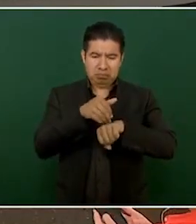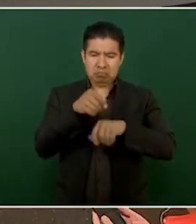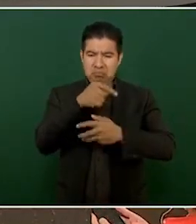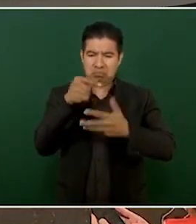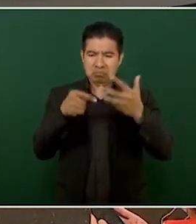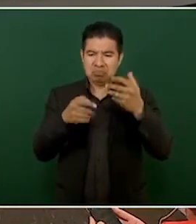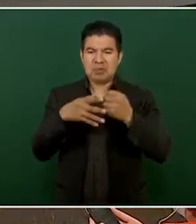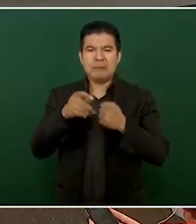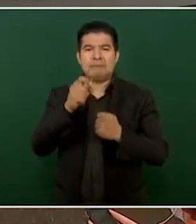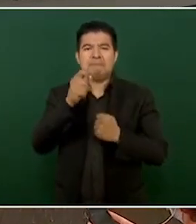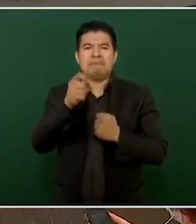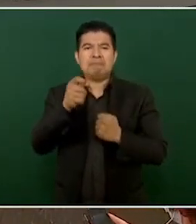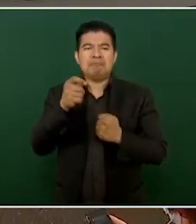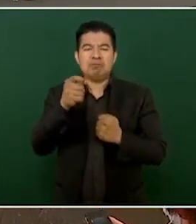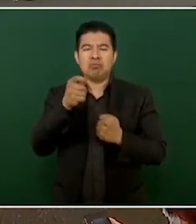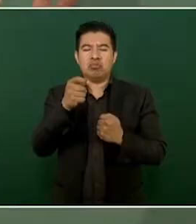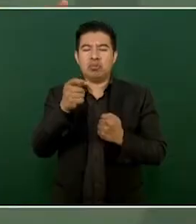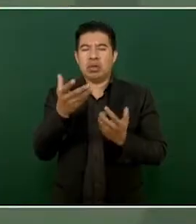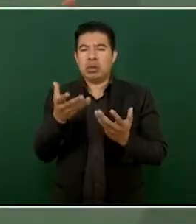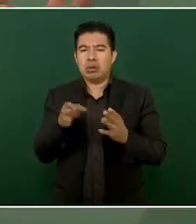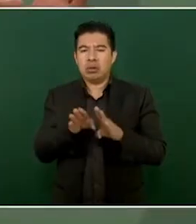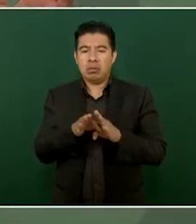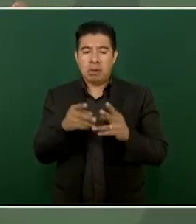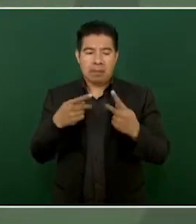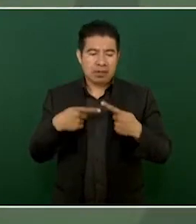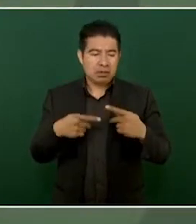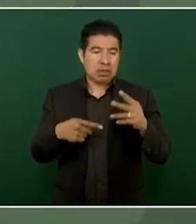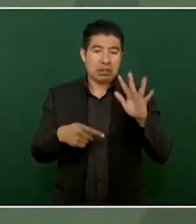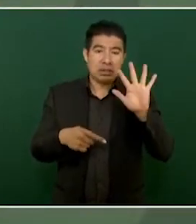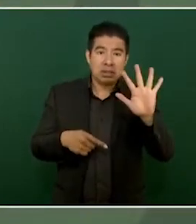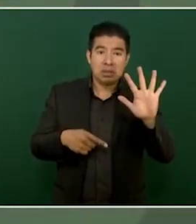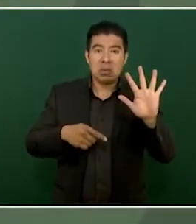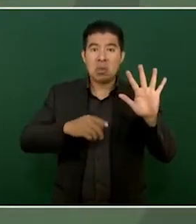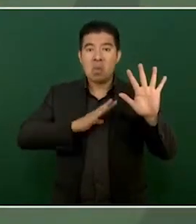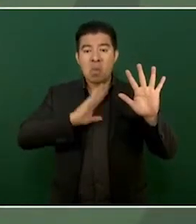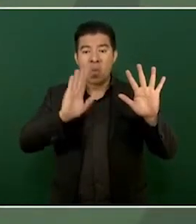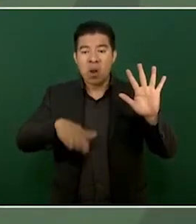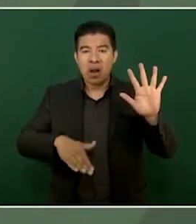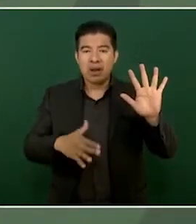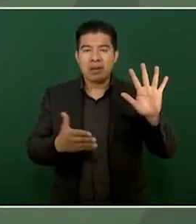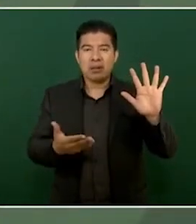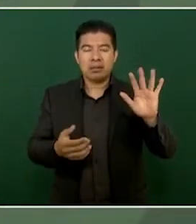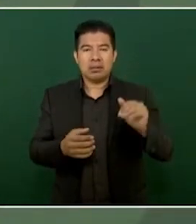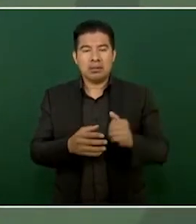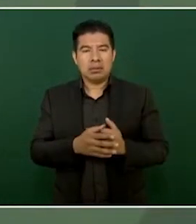este hecho lamentable de que pierdan la vida 5 periodistas?